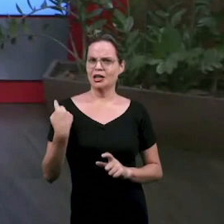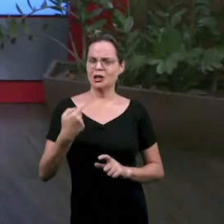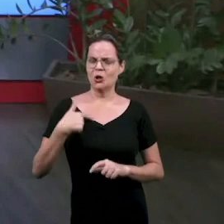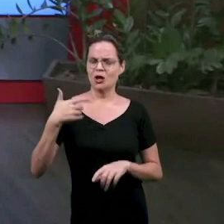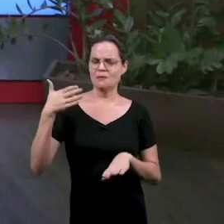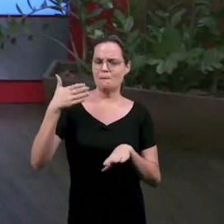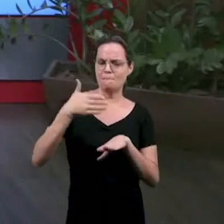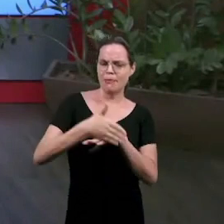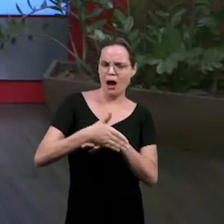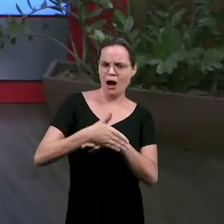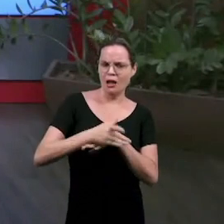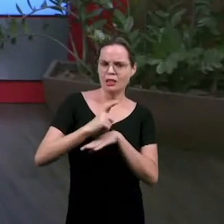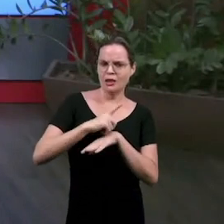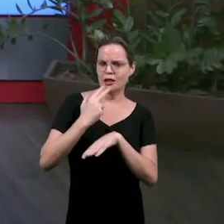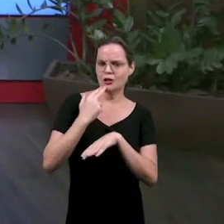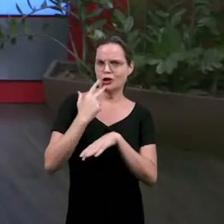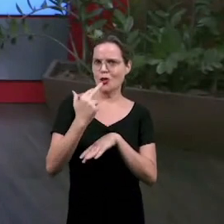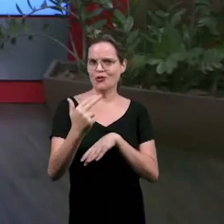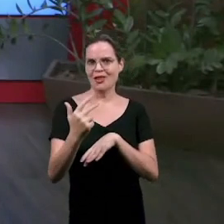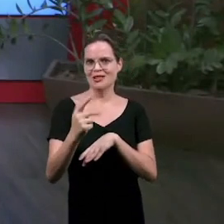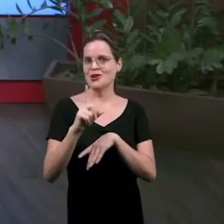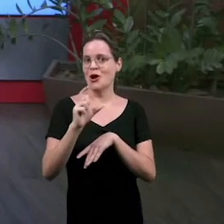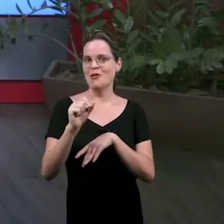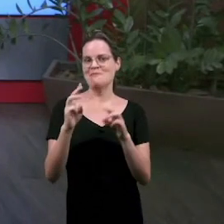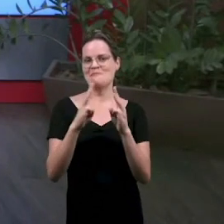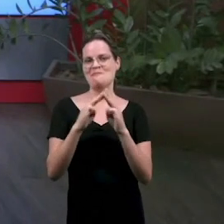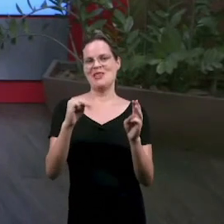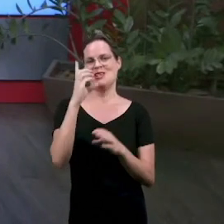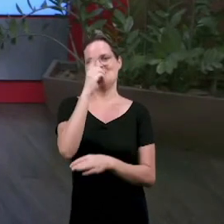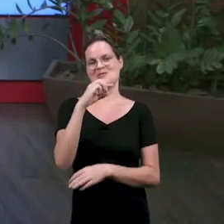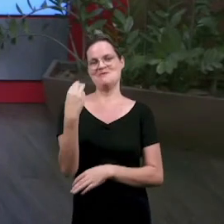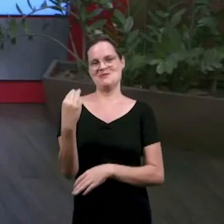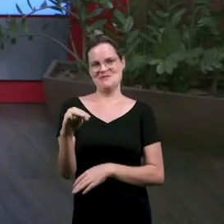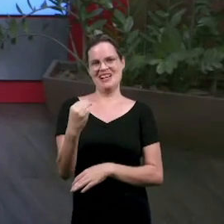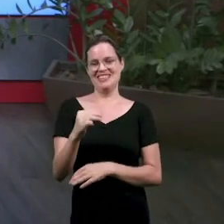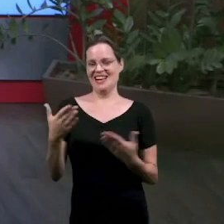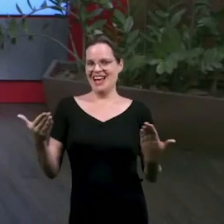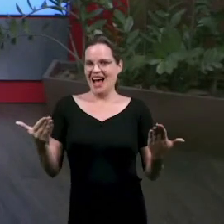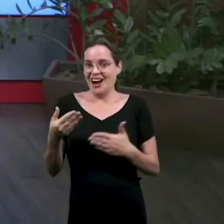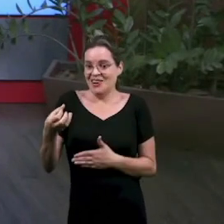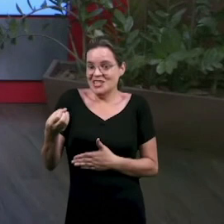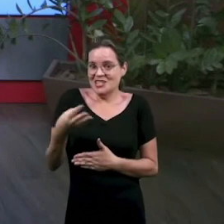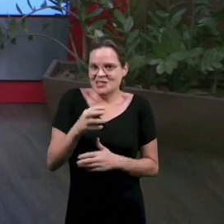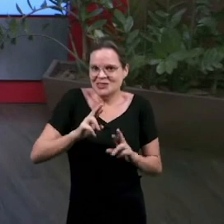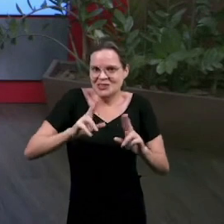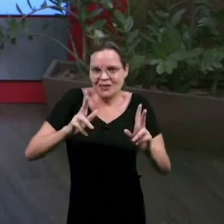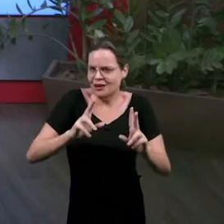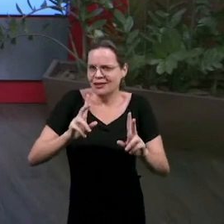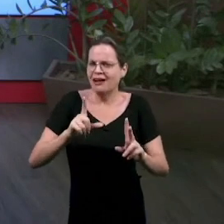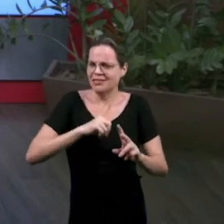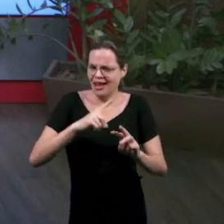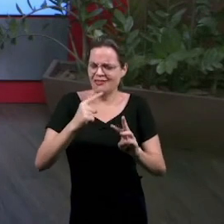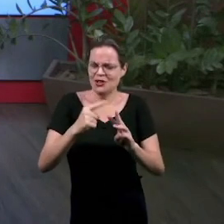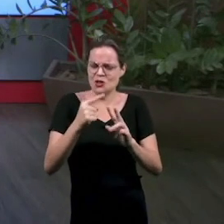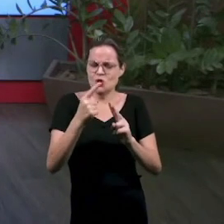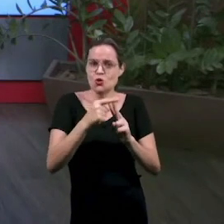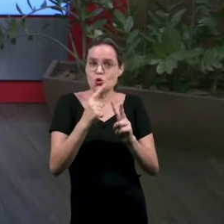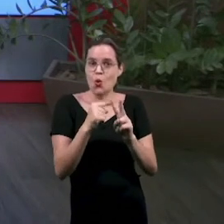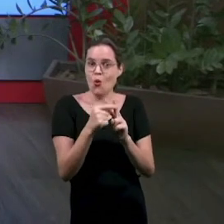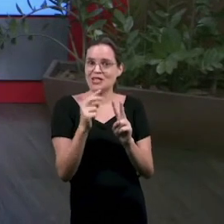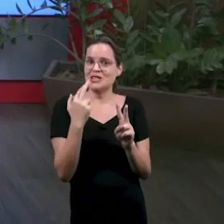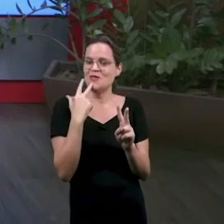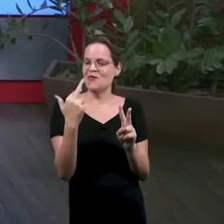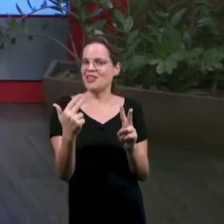Si hay un lugar donde siempre que vamos tenemos novedades, es el Manaim de Domingo Martins. Este año no fue